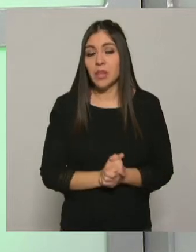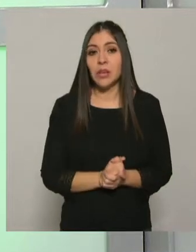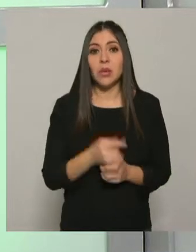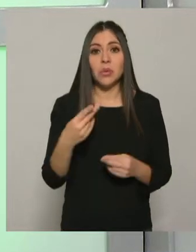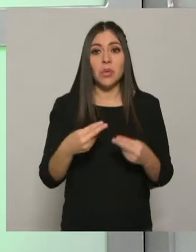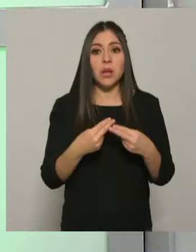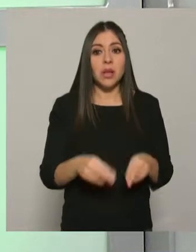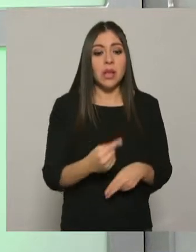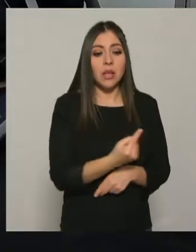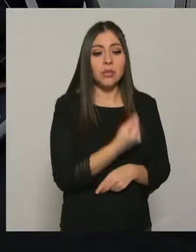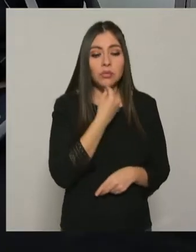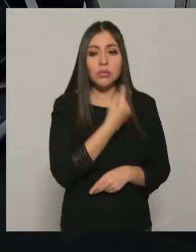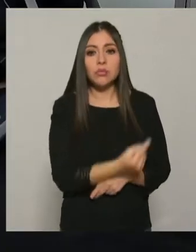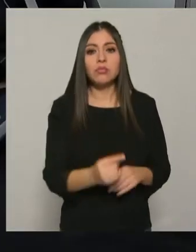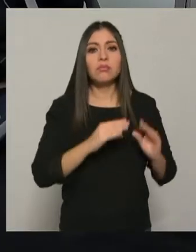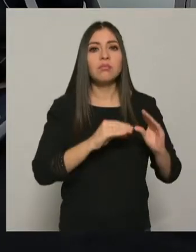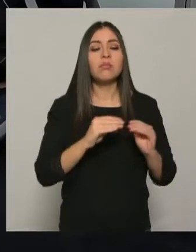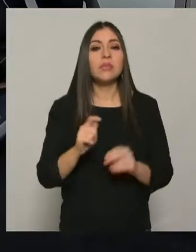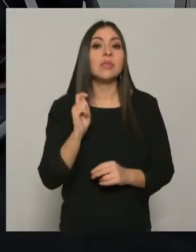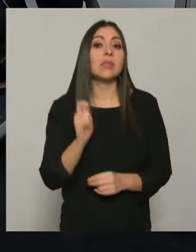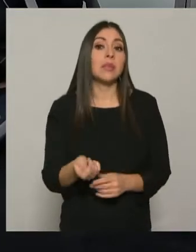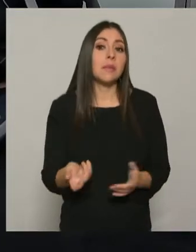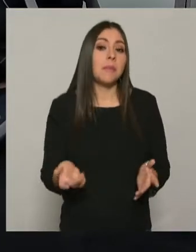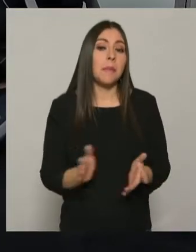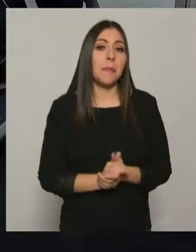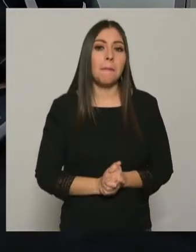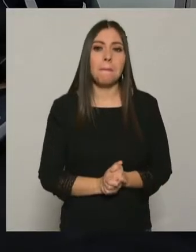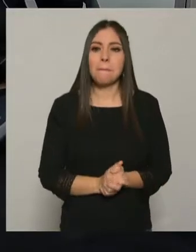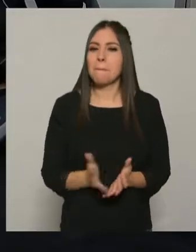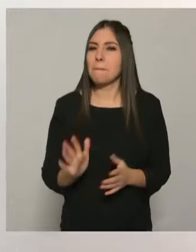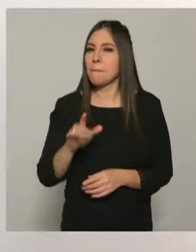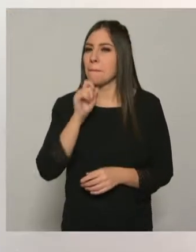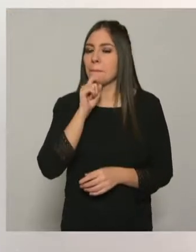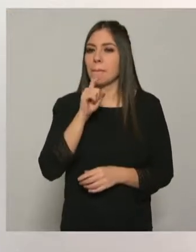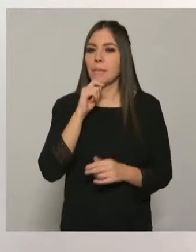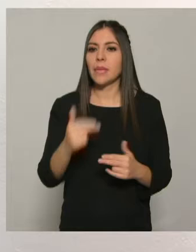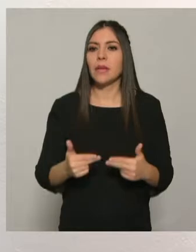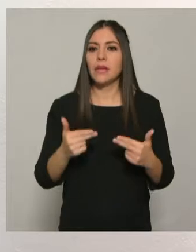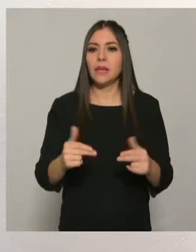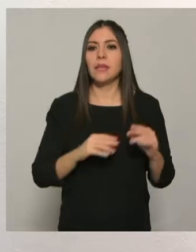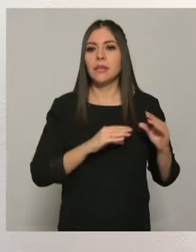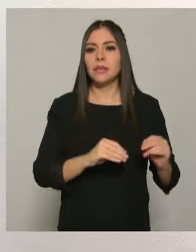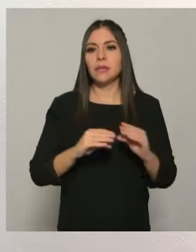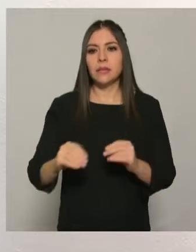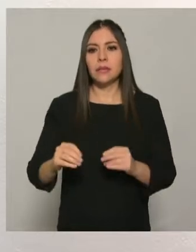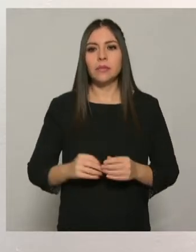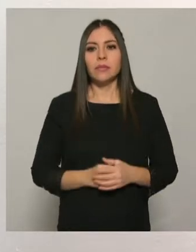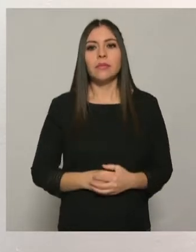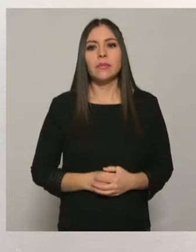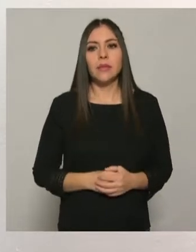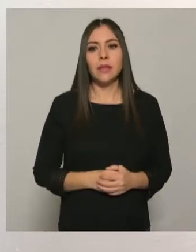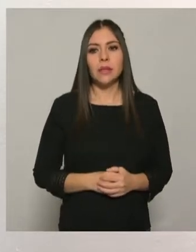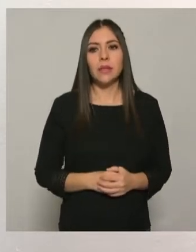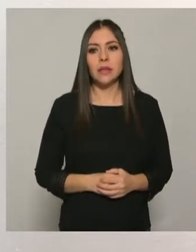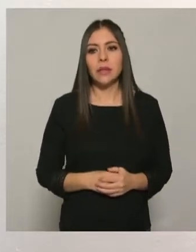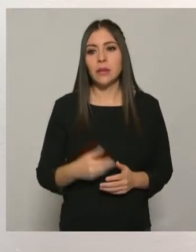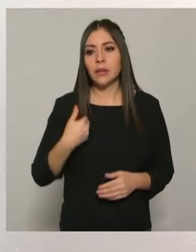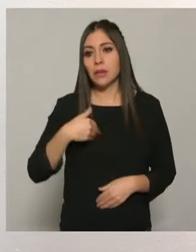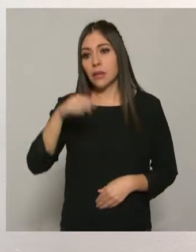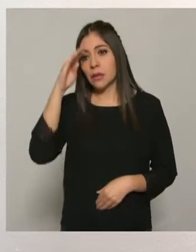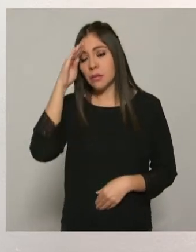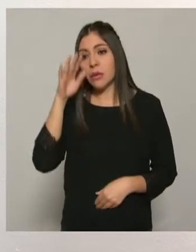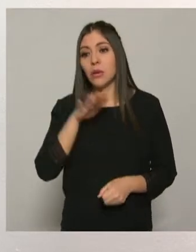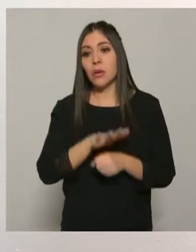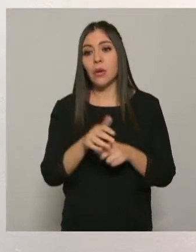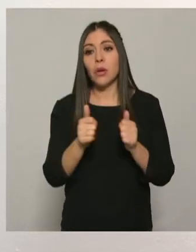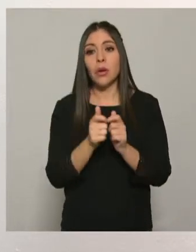nietos? ¿no? Creo- Lo mismo, a se sus repiten nietos, ¿no? esas Ahora, Creo que no de tiene bullying. que ver exactamente con ningún partido, o no es de izquierda o No, derecha. pero,